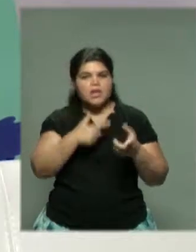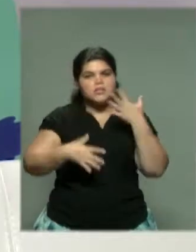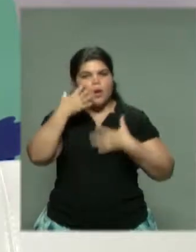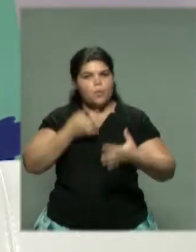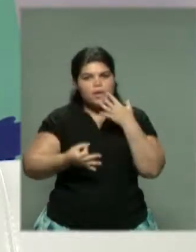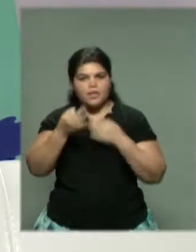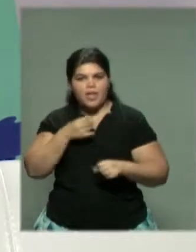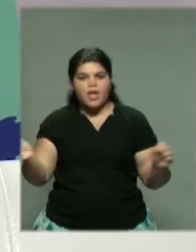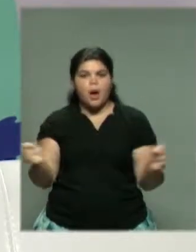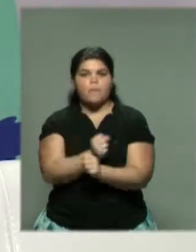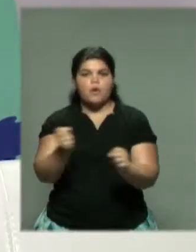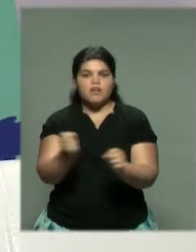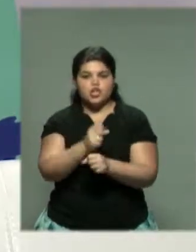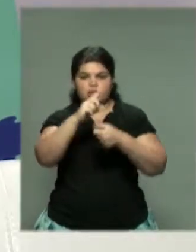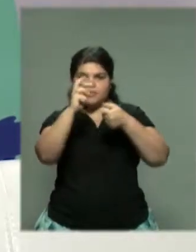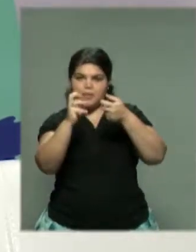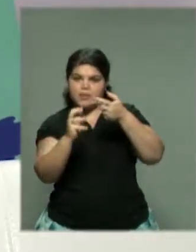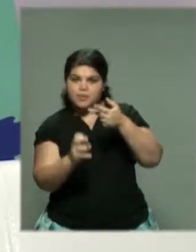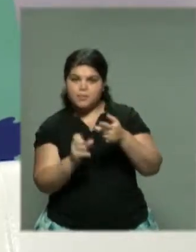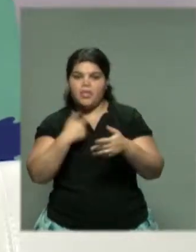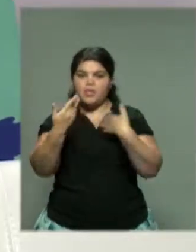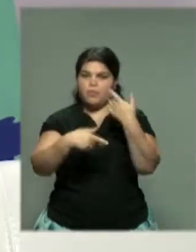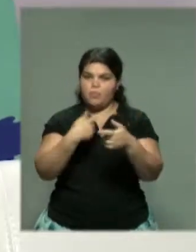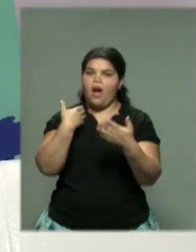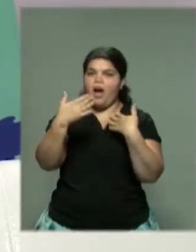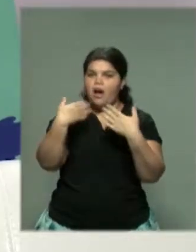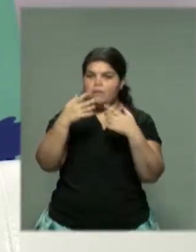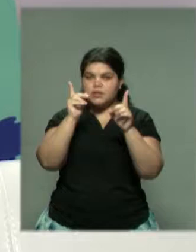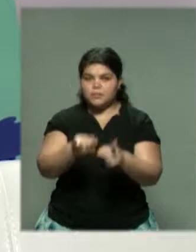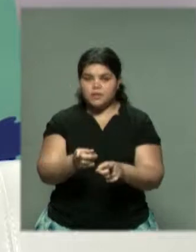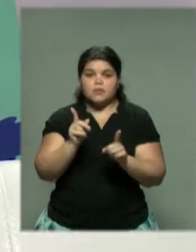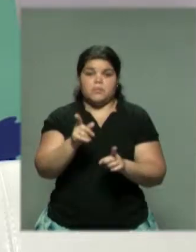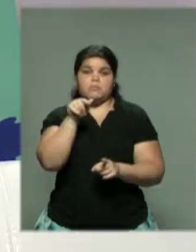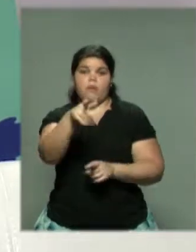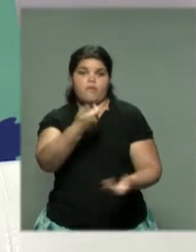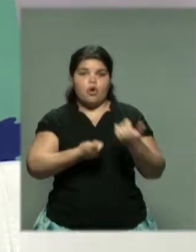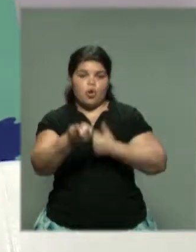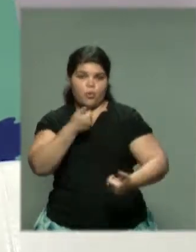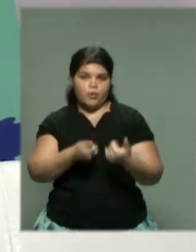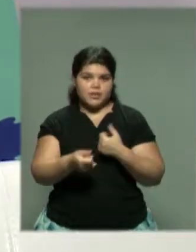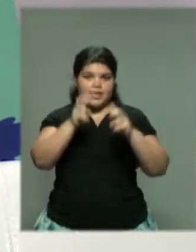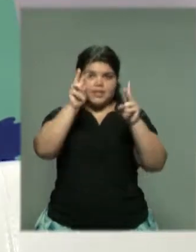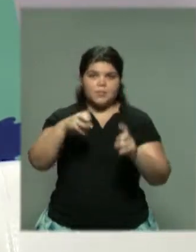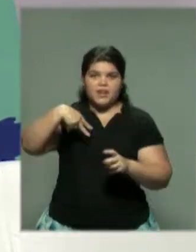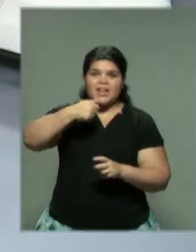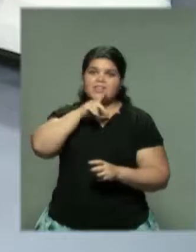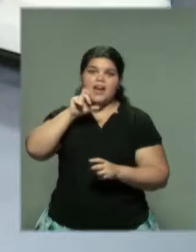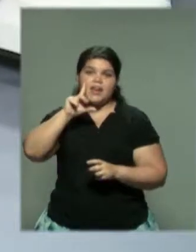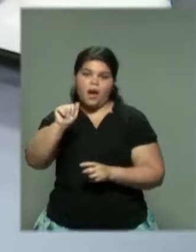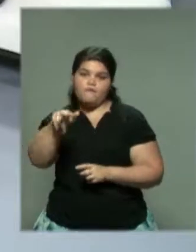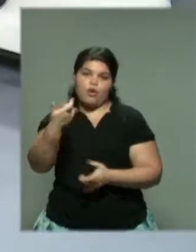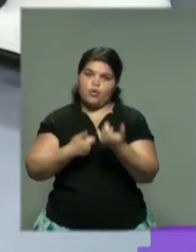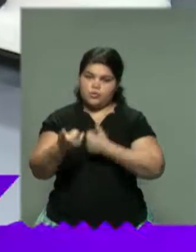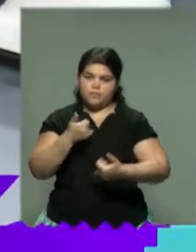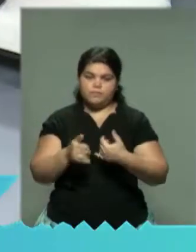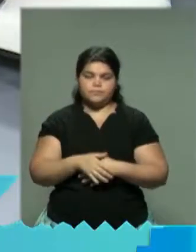ser otro de los temas de los que vamos a estar hablando hoy, Fer. Y por supuesto, como bien lo mencionaste al principio, el caso de Natalia Vargas. Claro, el caso